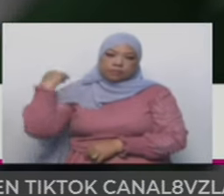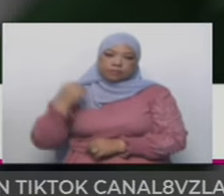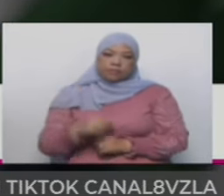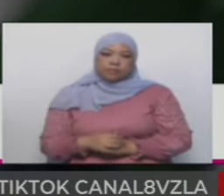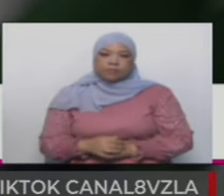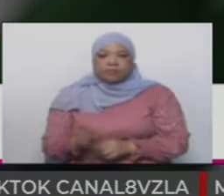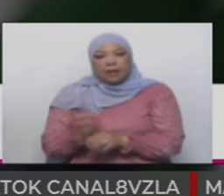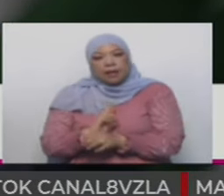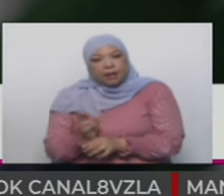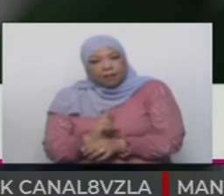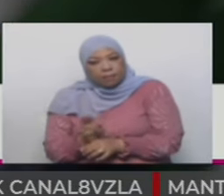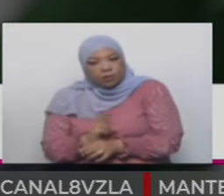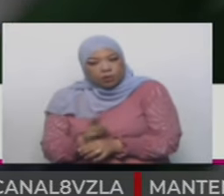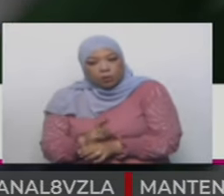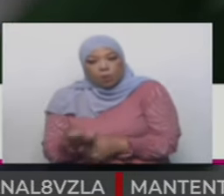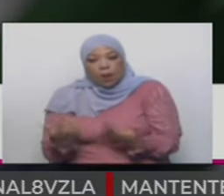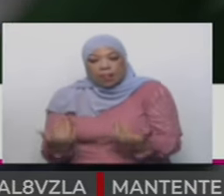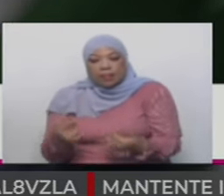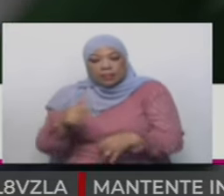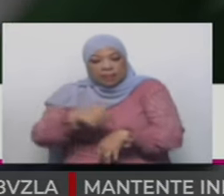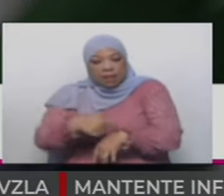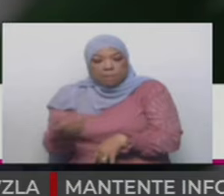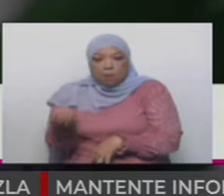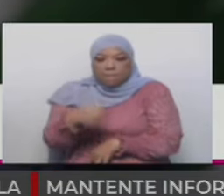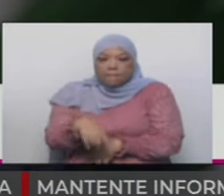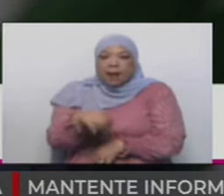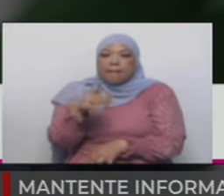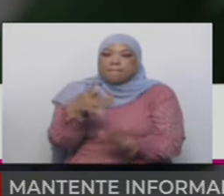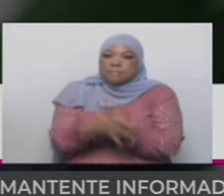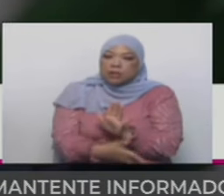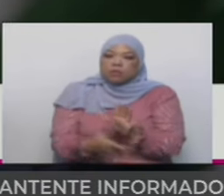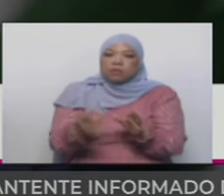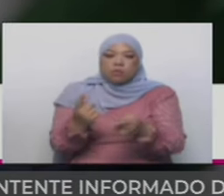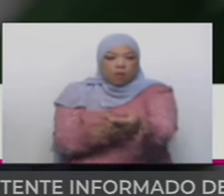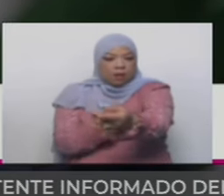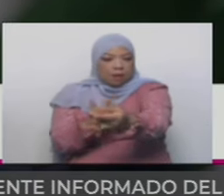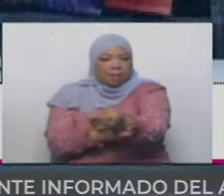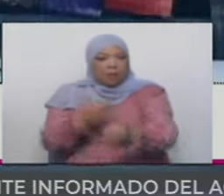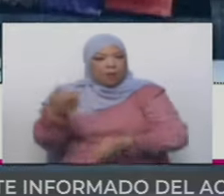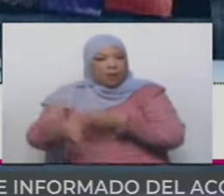Aprovechar al máximo la prórroga. Estoy de acuerdo, porque aquí están mis hermanos del metro,